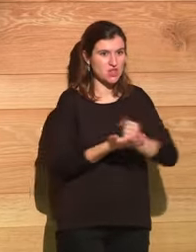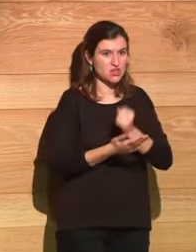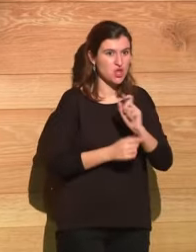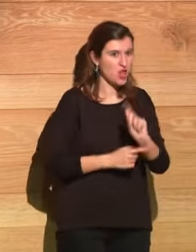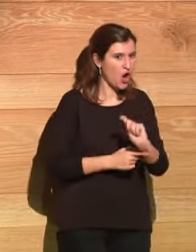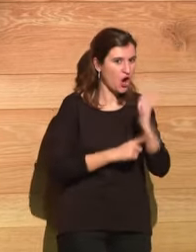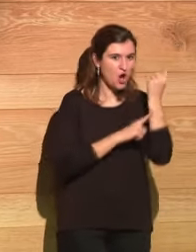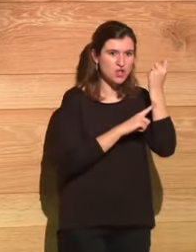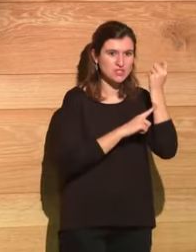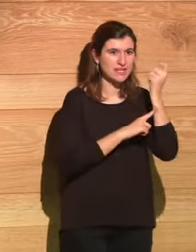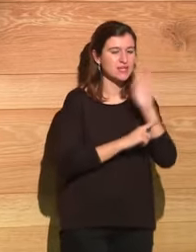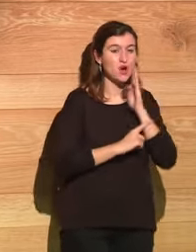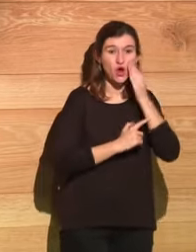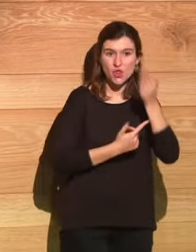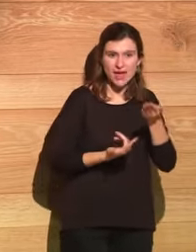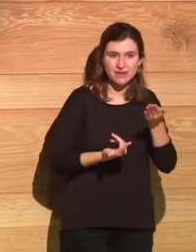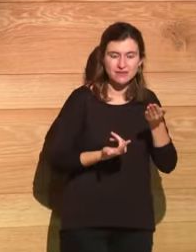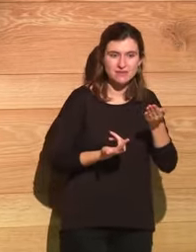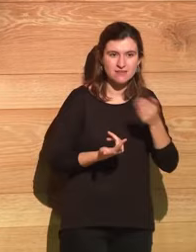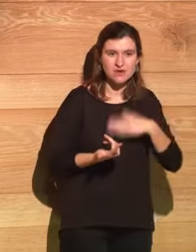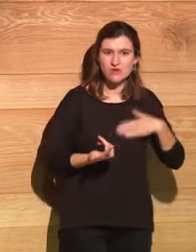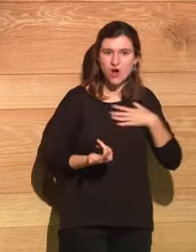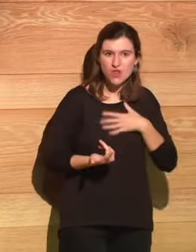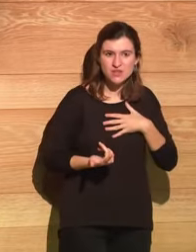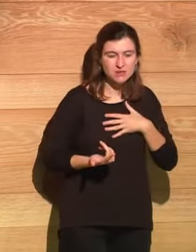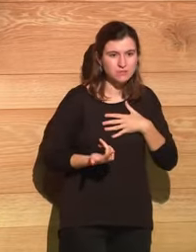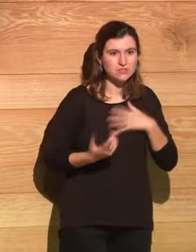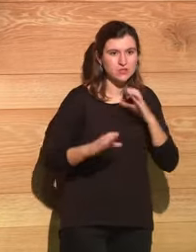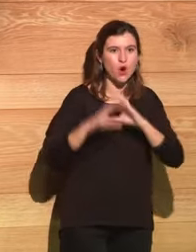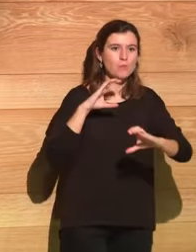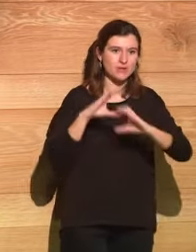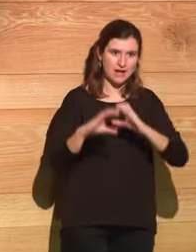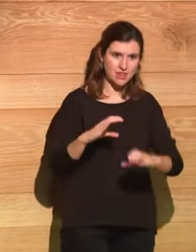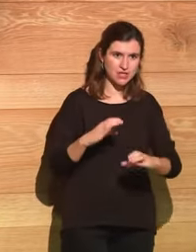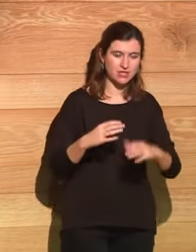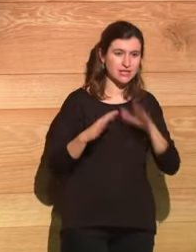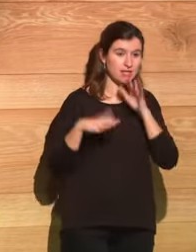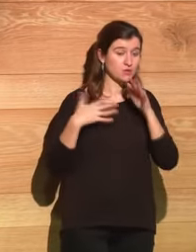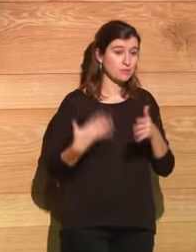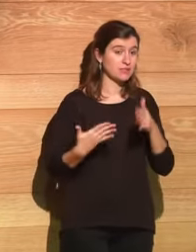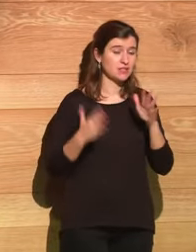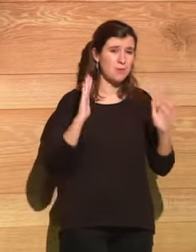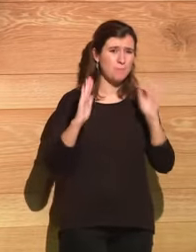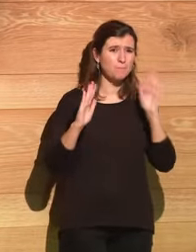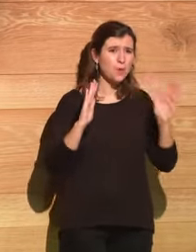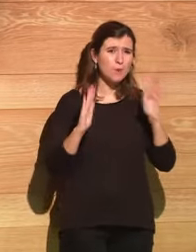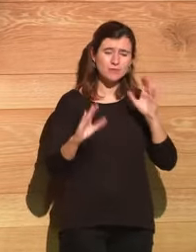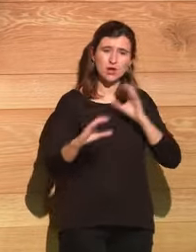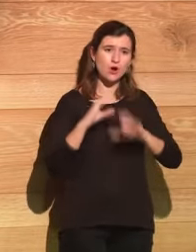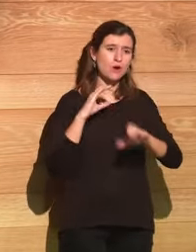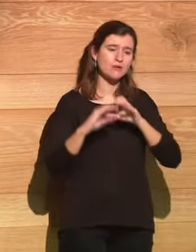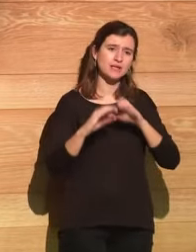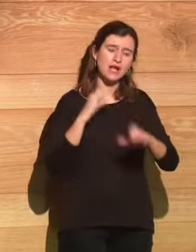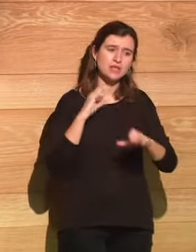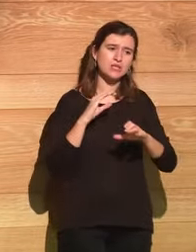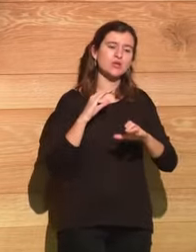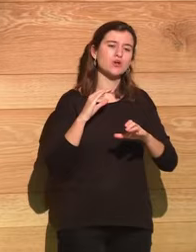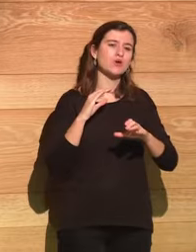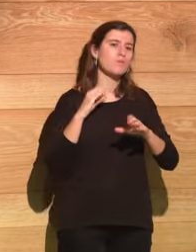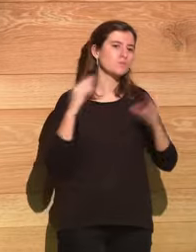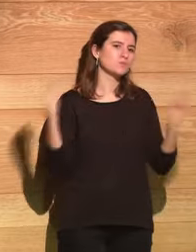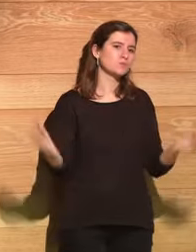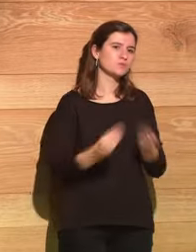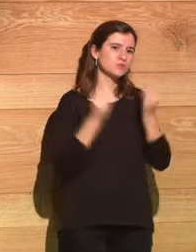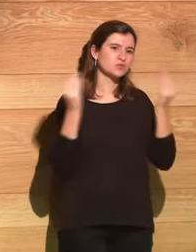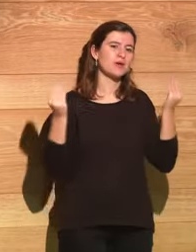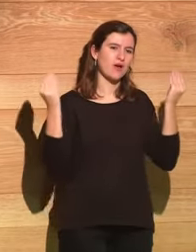podamos gozar, lo que tenemos que hacer es comunicarnos, ¿no? Entonces sí, yo creo que estamos en un momento en el que hay una comunicación mucho más latente y palpable